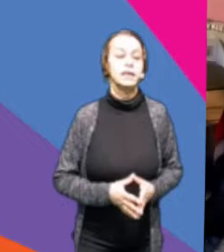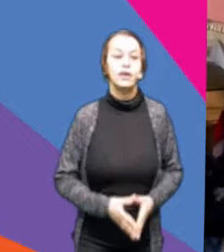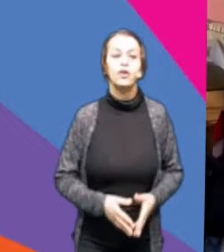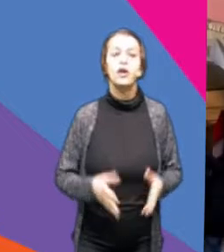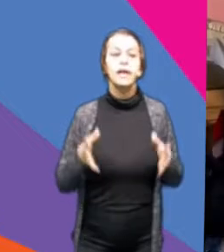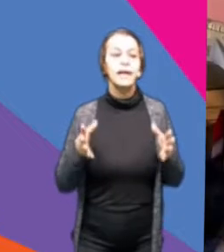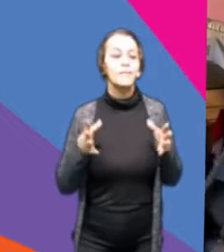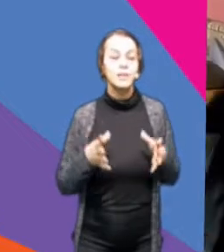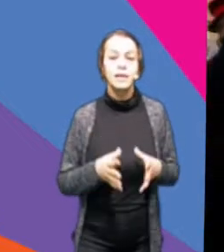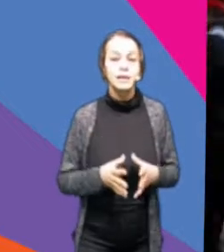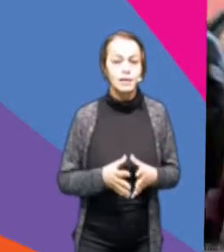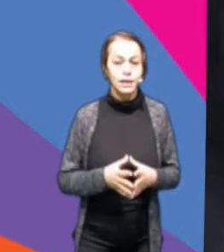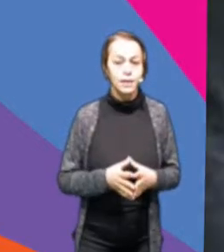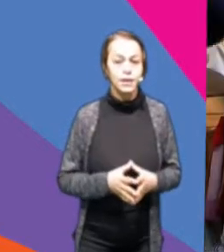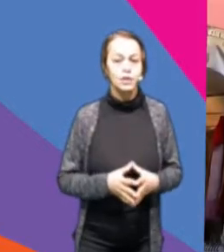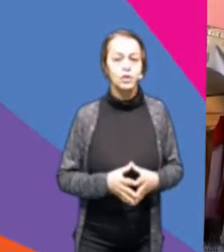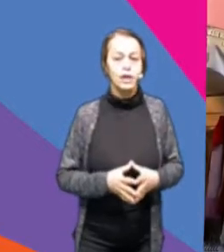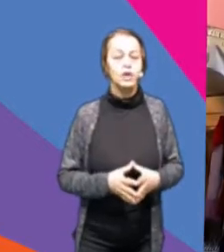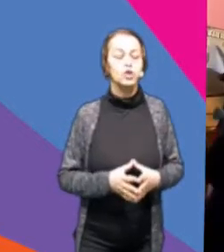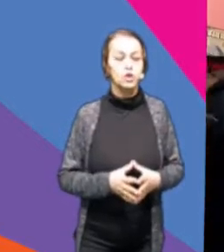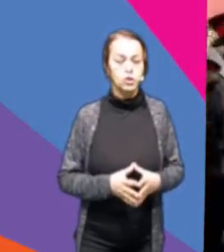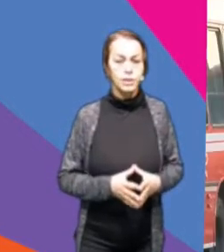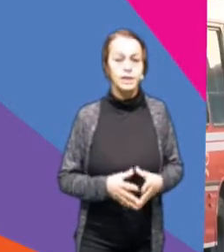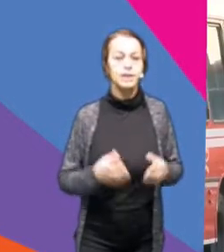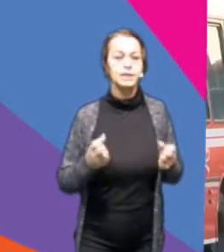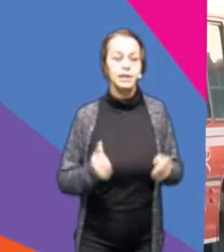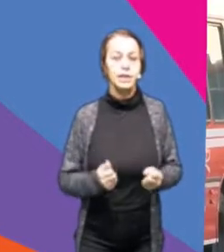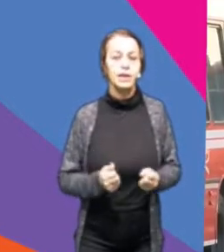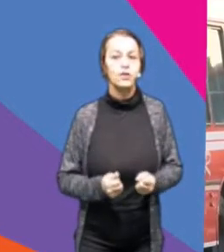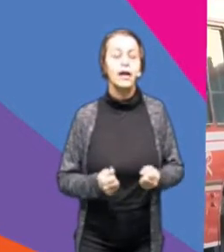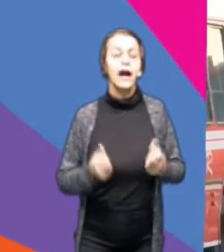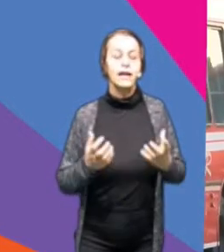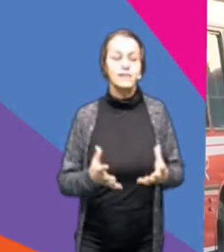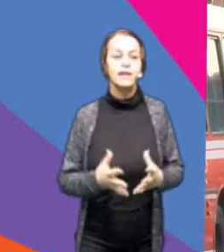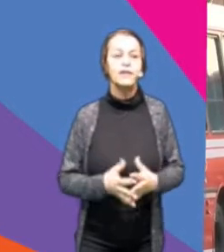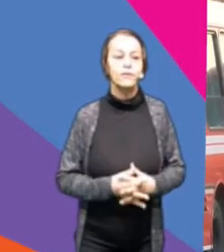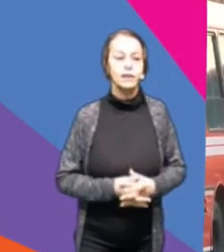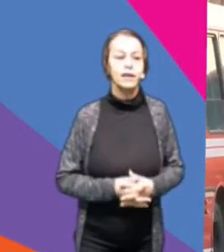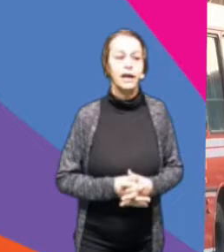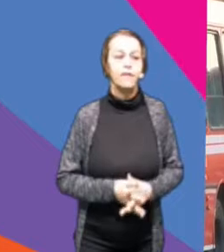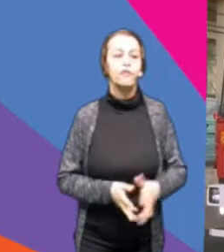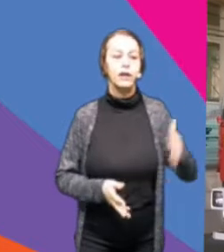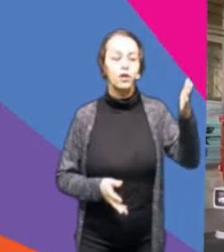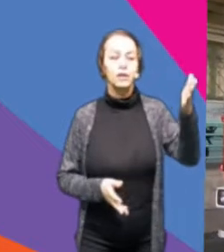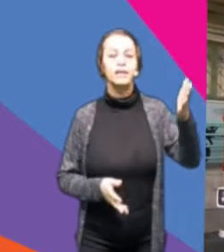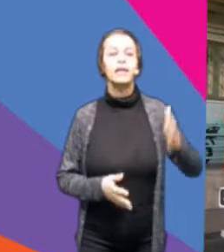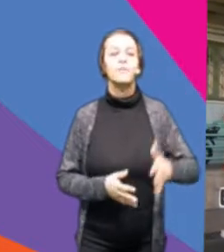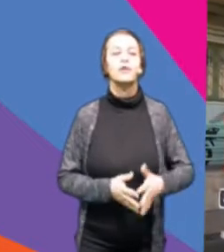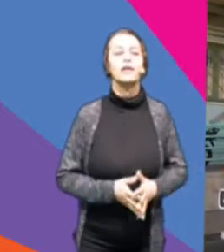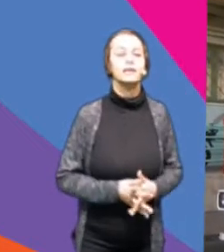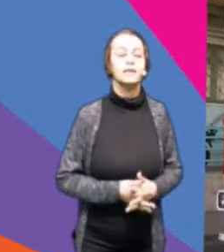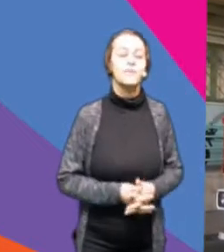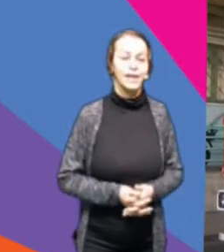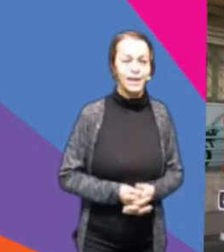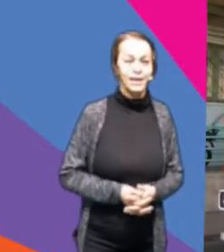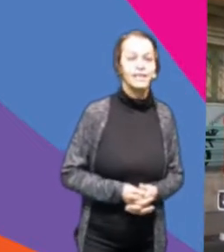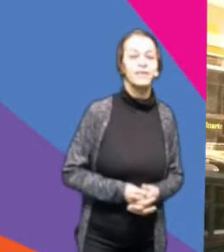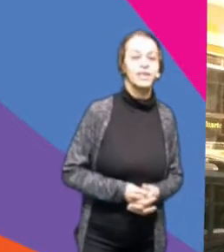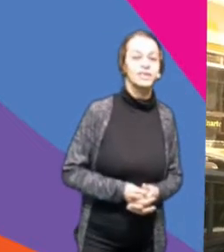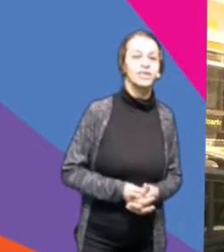creó el primer destacamento y estos son decidieron hacerle frente al fuego. Tenemos las imágenes